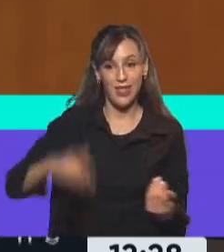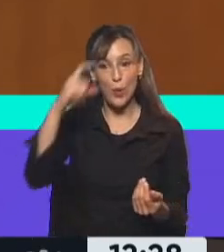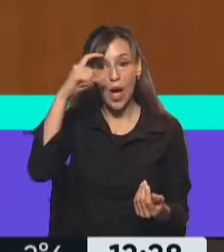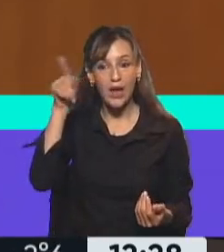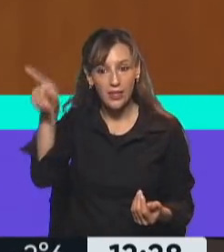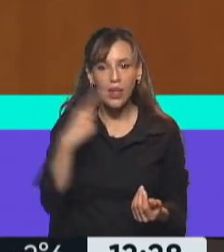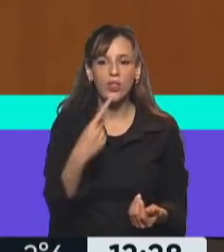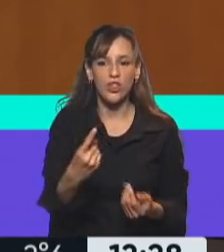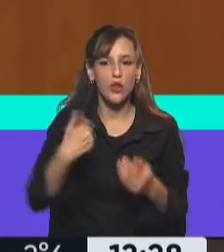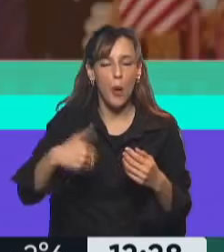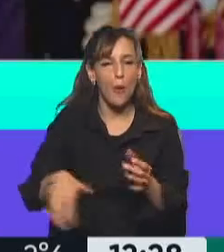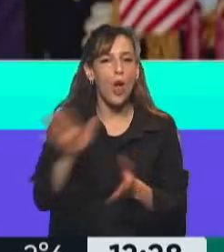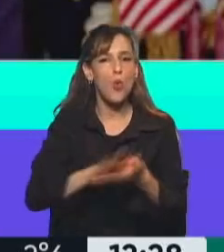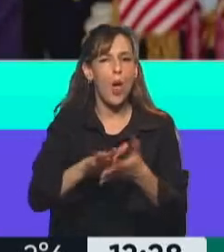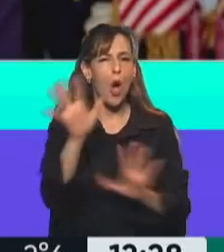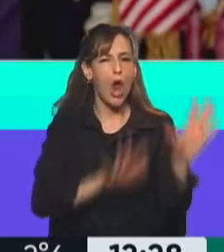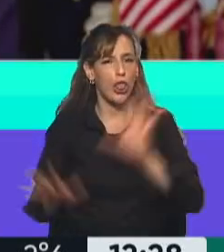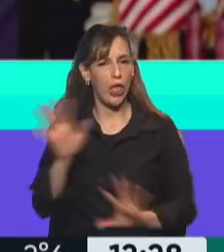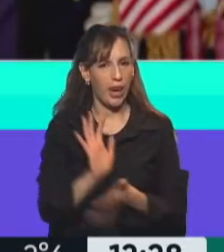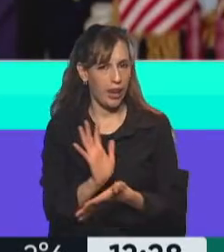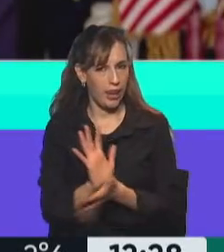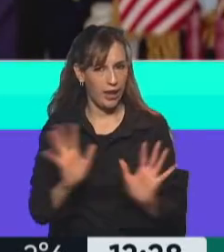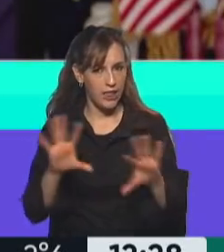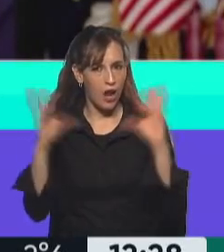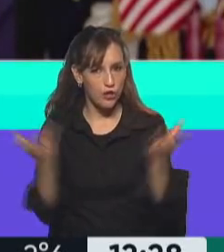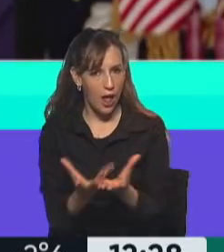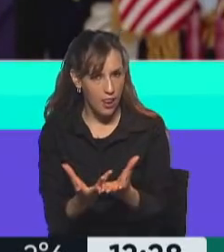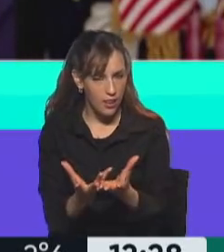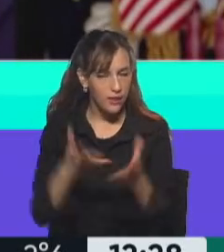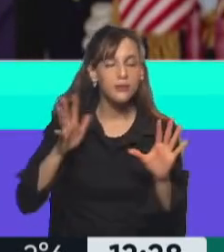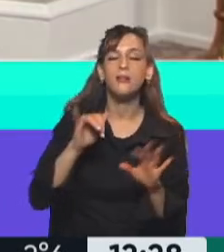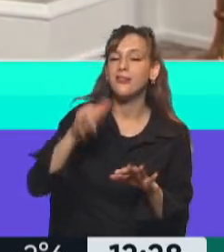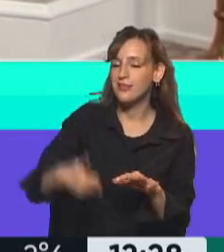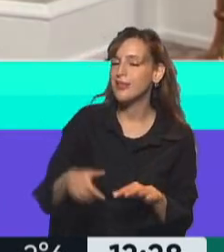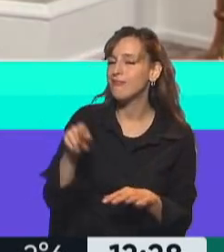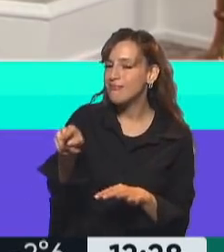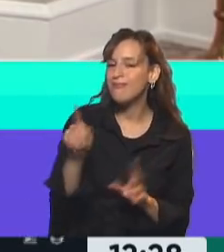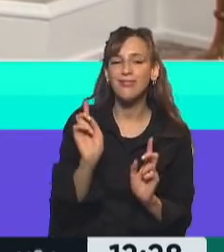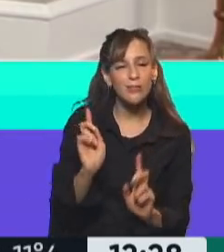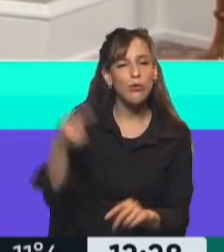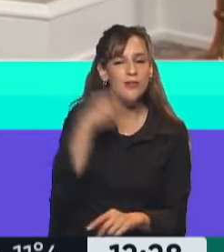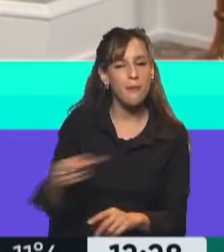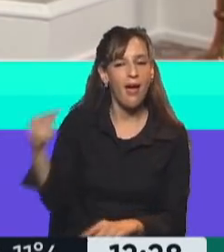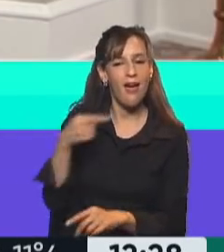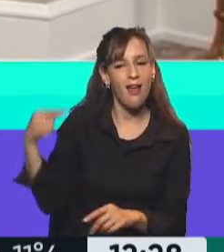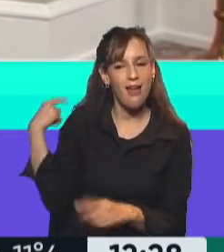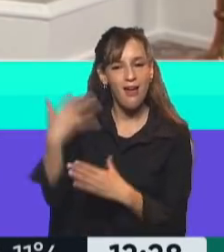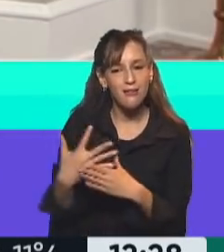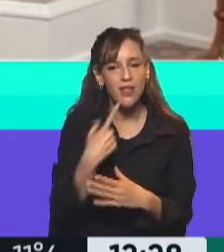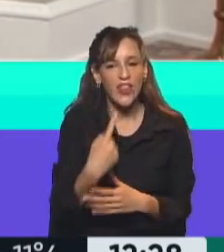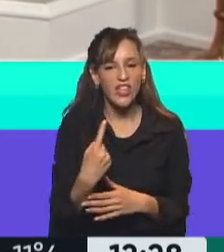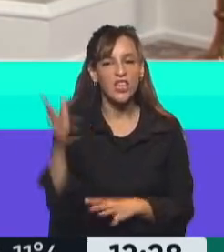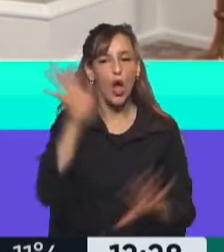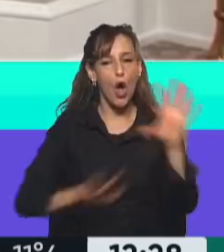orden internacional. Exactamente. Bueno, eso es algo que se viene discutiendo y diciendo hace varios varias semanas es que, bueno, el orden